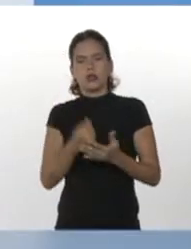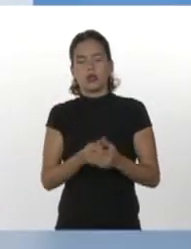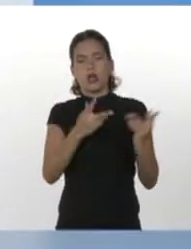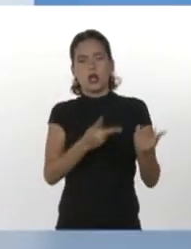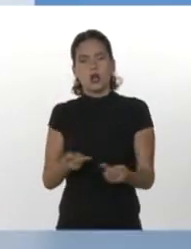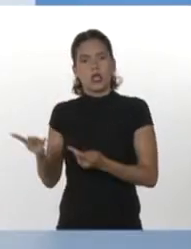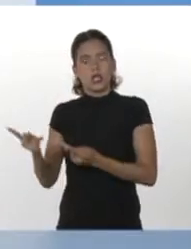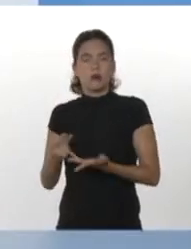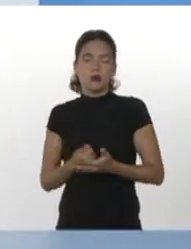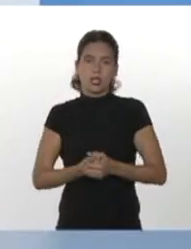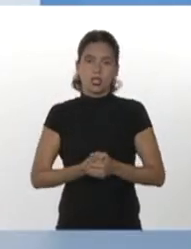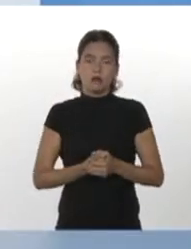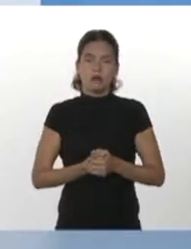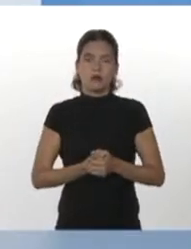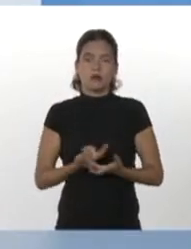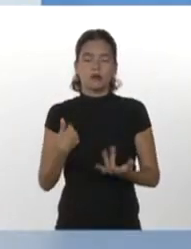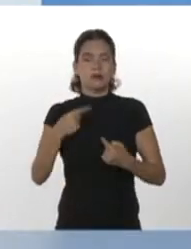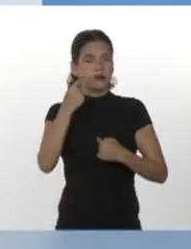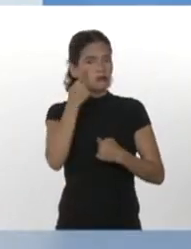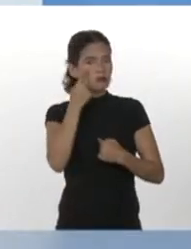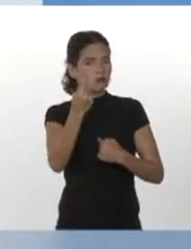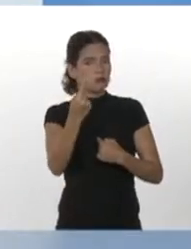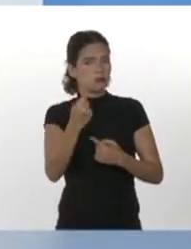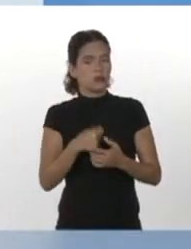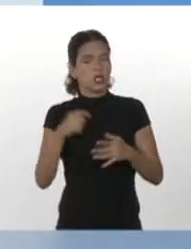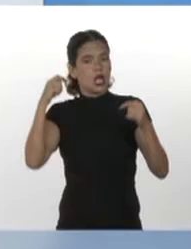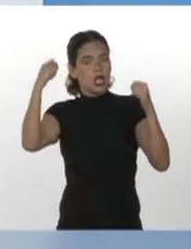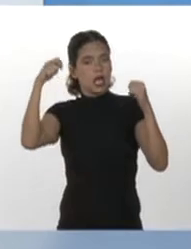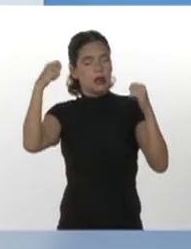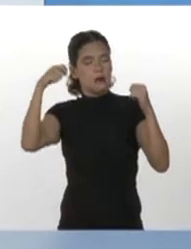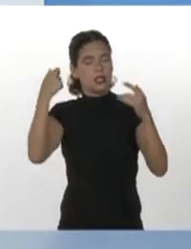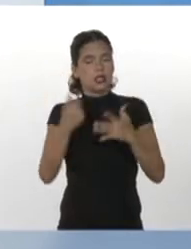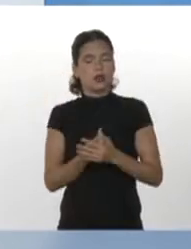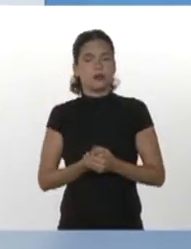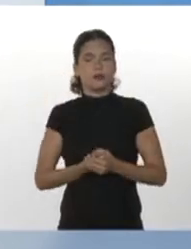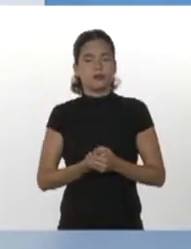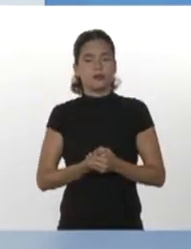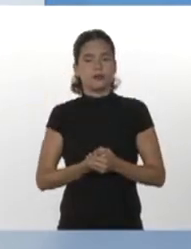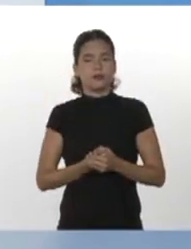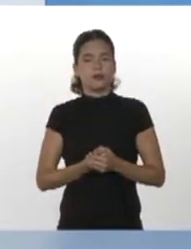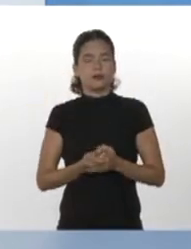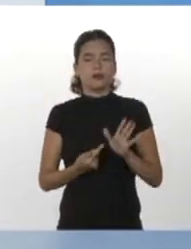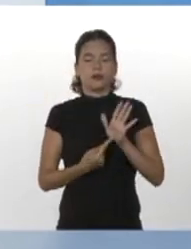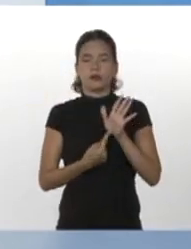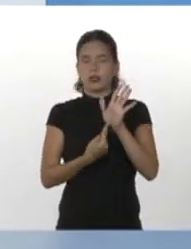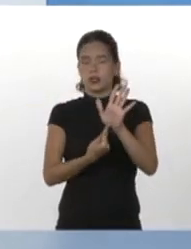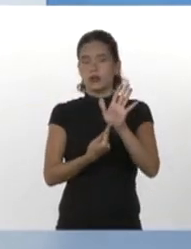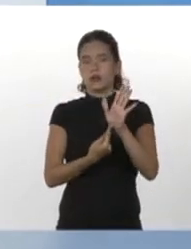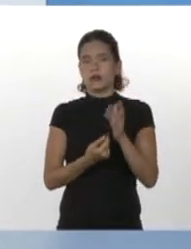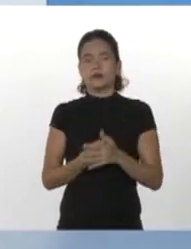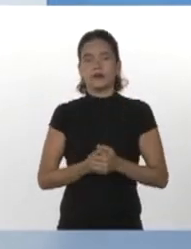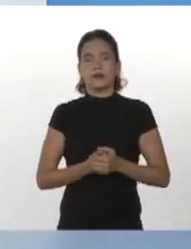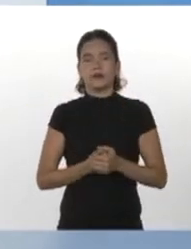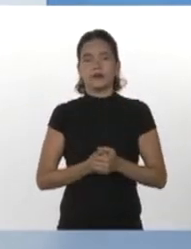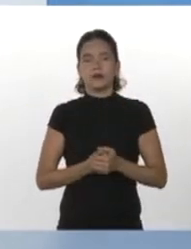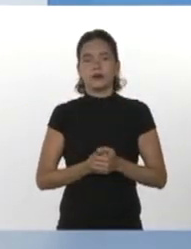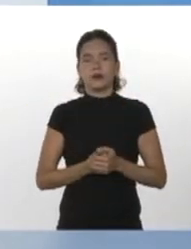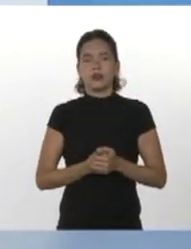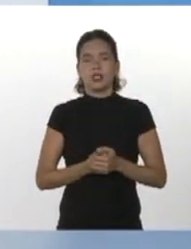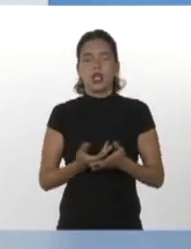Los invitamos a que observen el video que les va a mostrar sus pantallas sobre